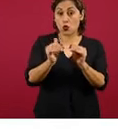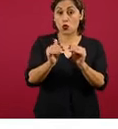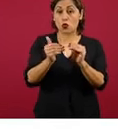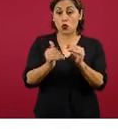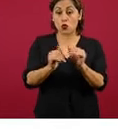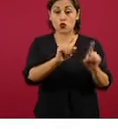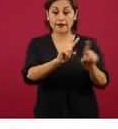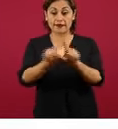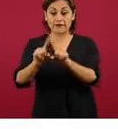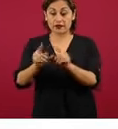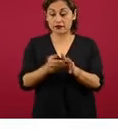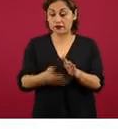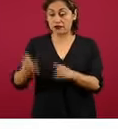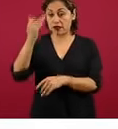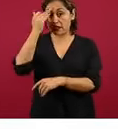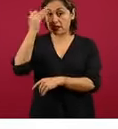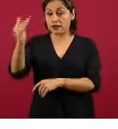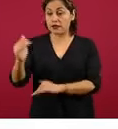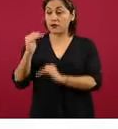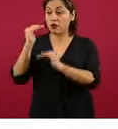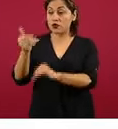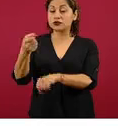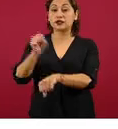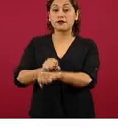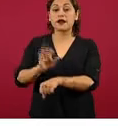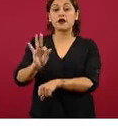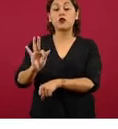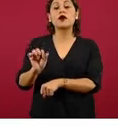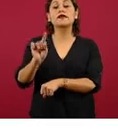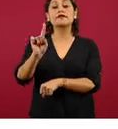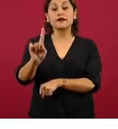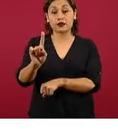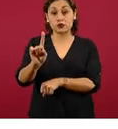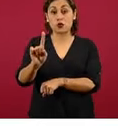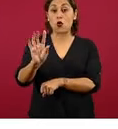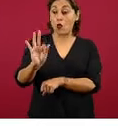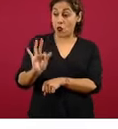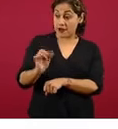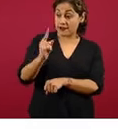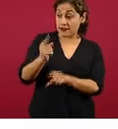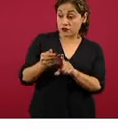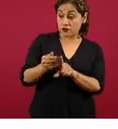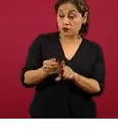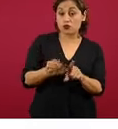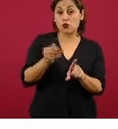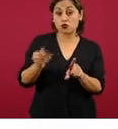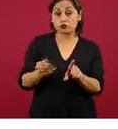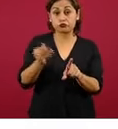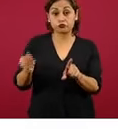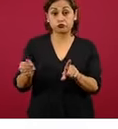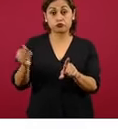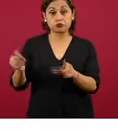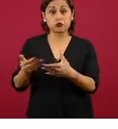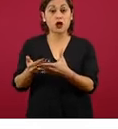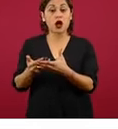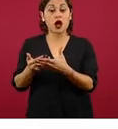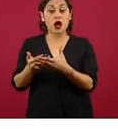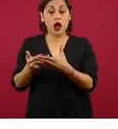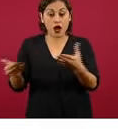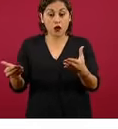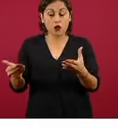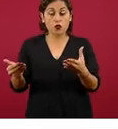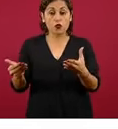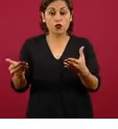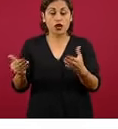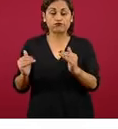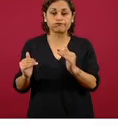varias semanas, hasta la semana 41, y a partir de la semana 41 hemos presentado también a nivel nacional